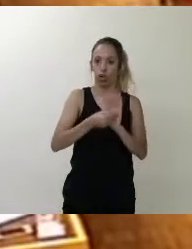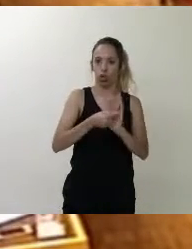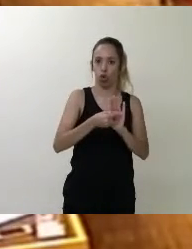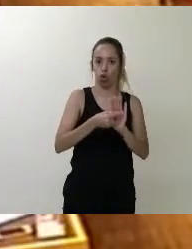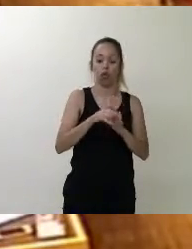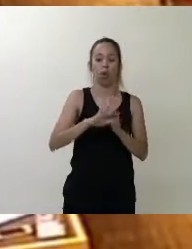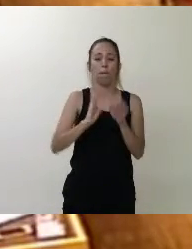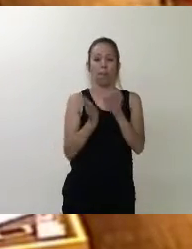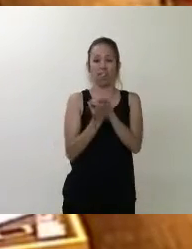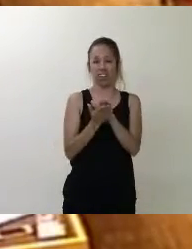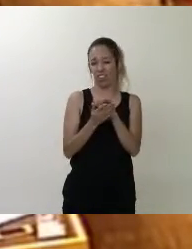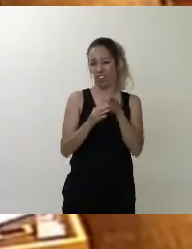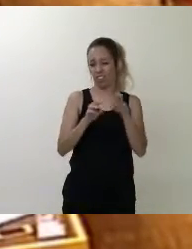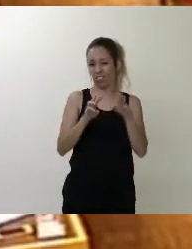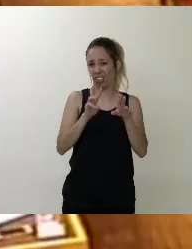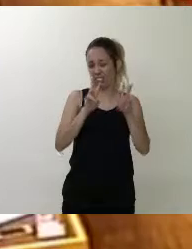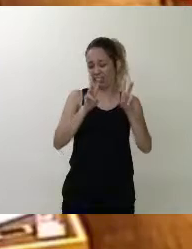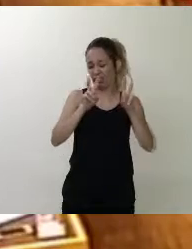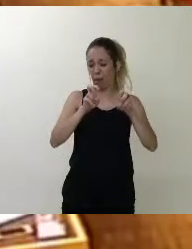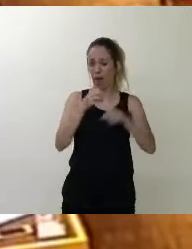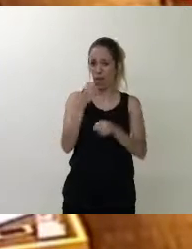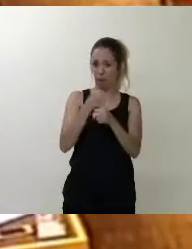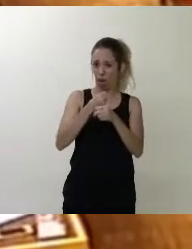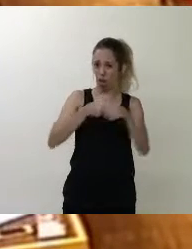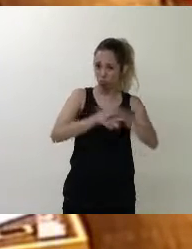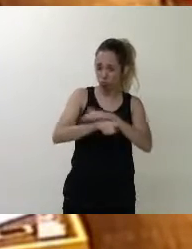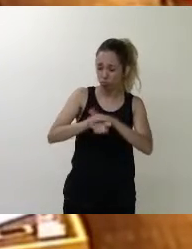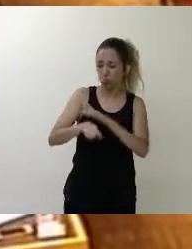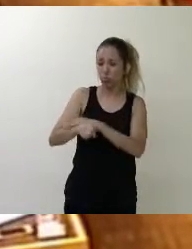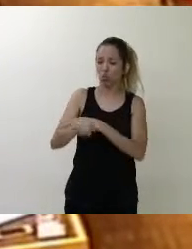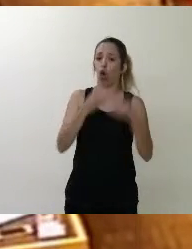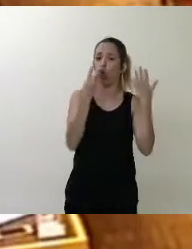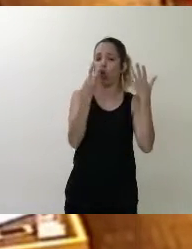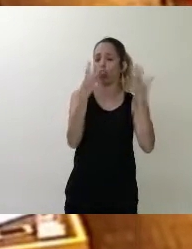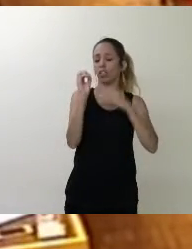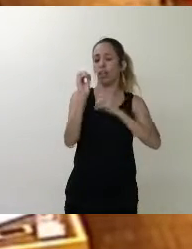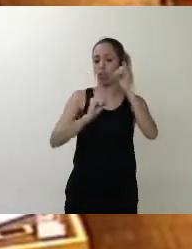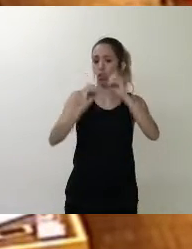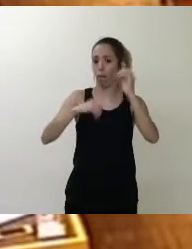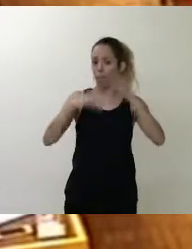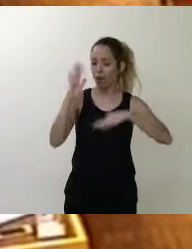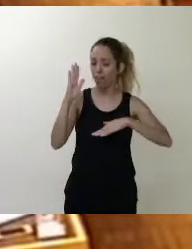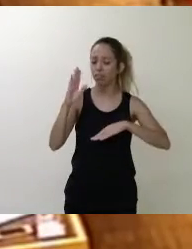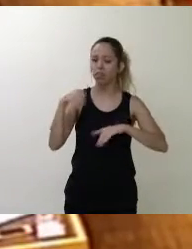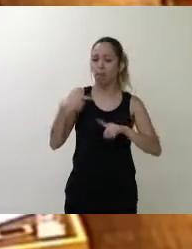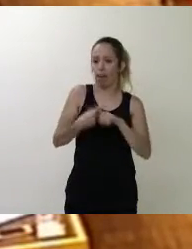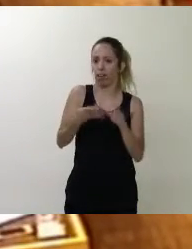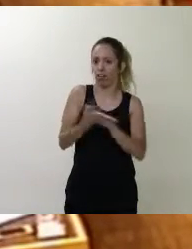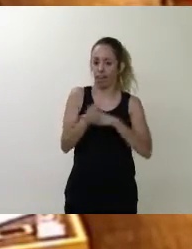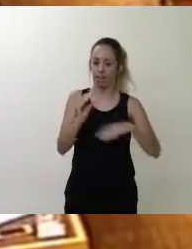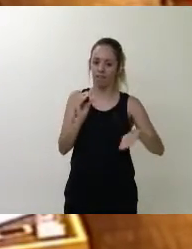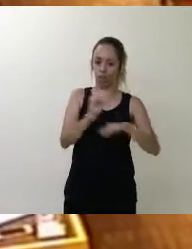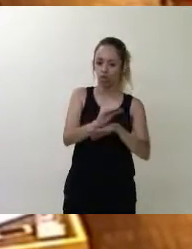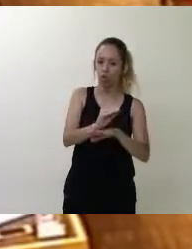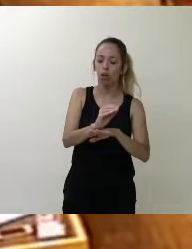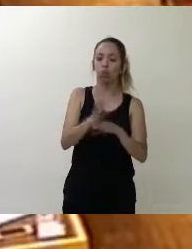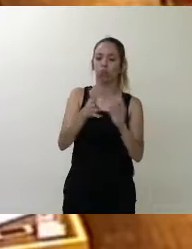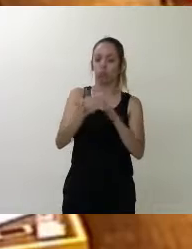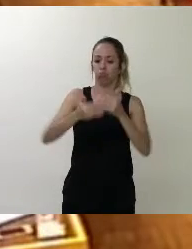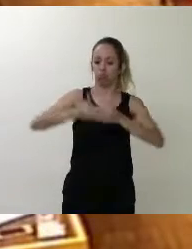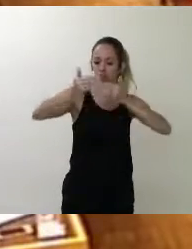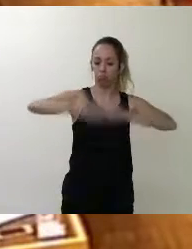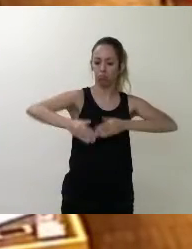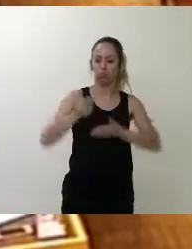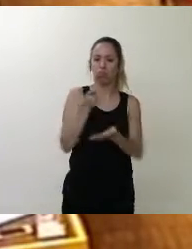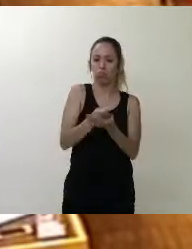del expediente que hoy se trae a pleno, de inversión, que no computa como regla de gasto y que pueden ser ejecutados hasta el 31 de diciembre de